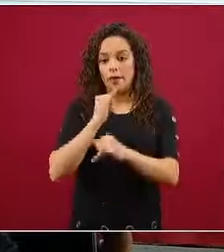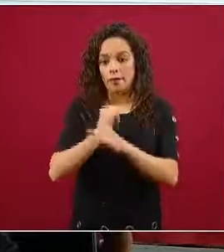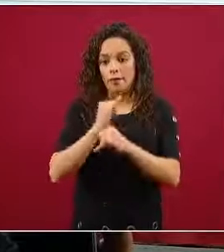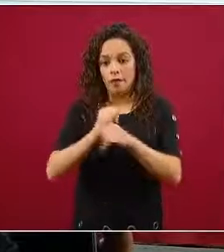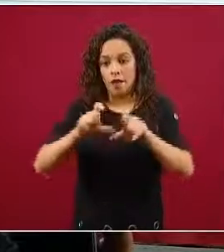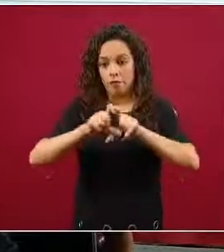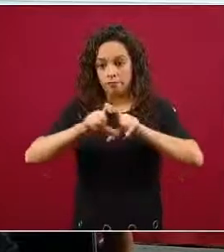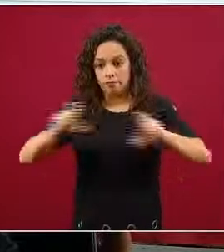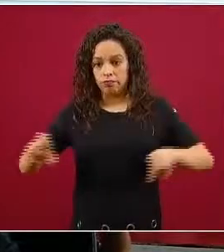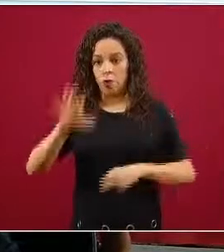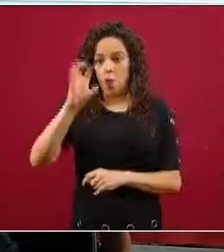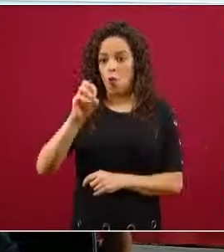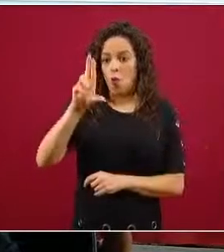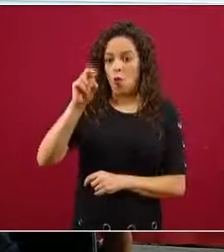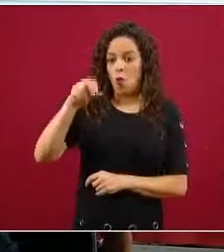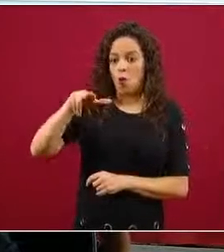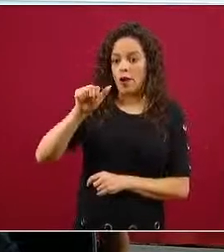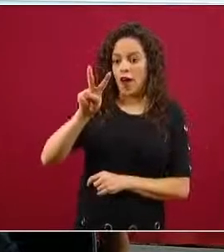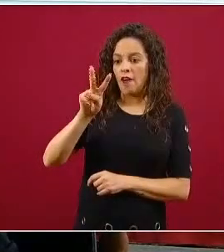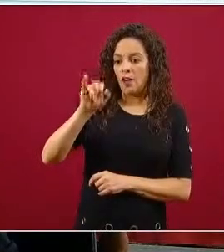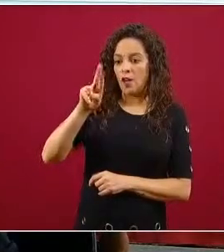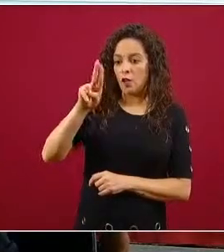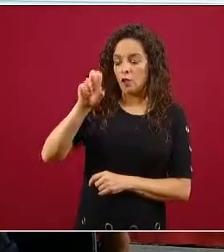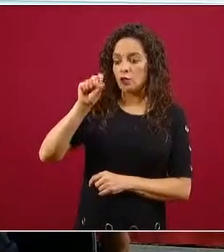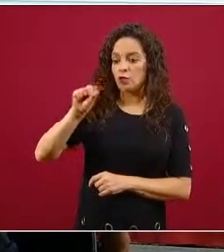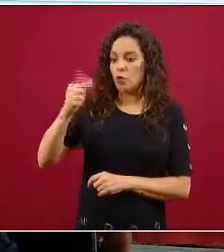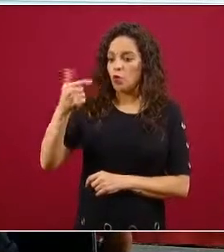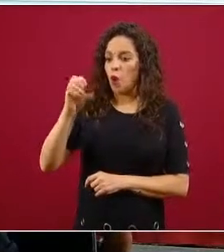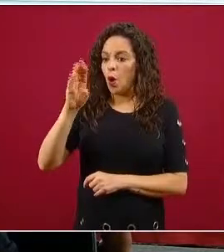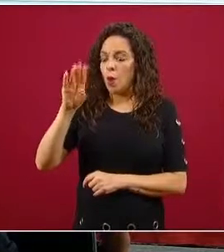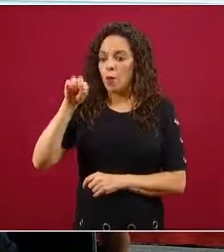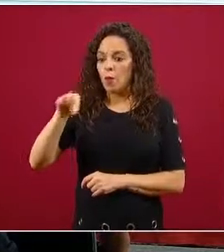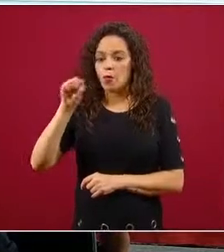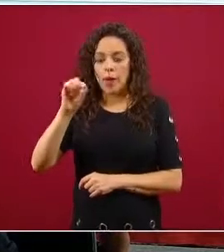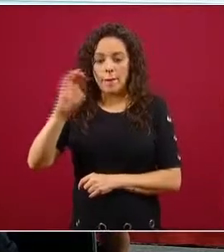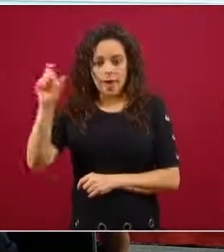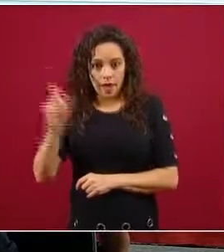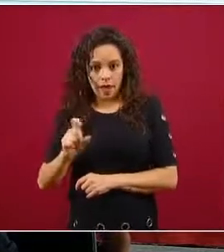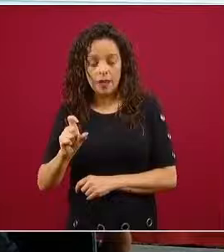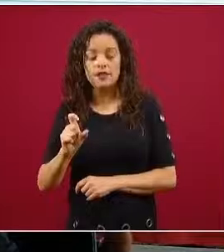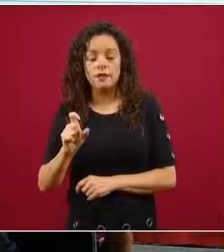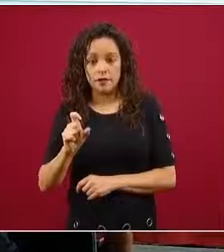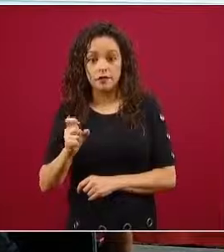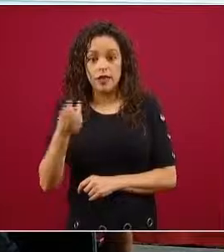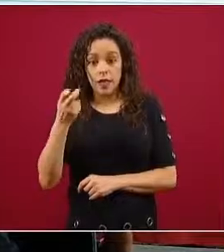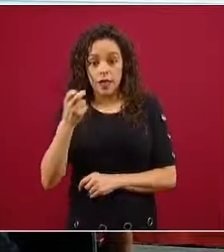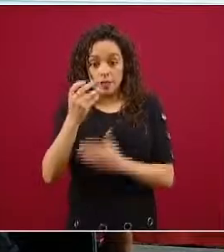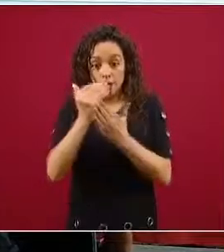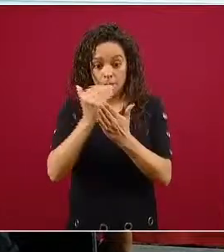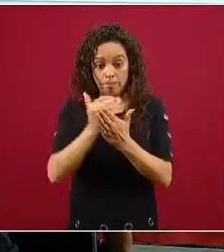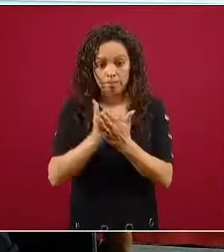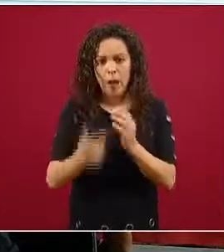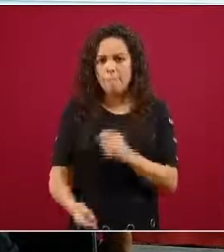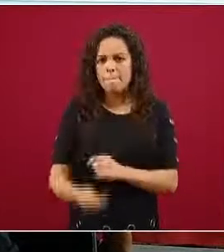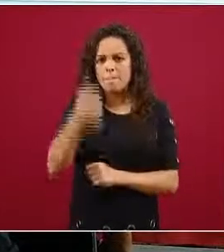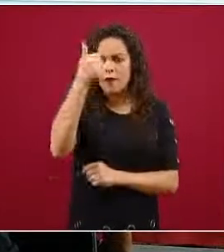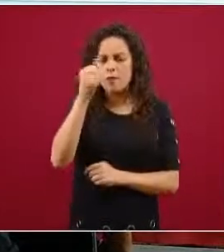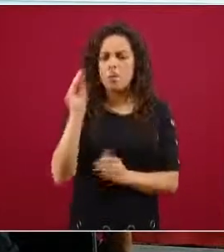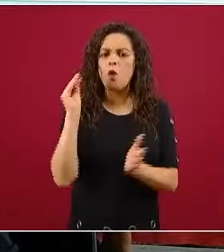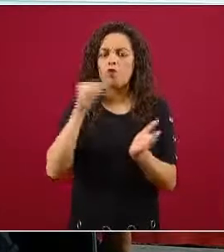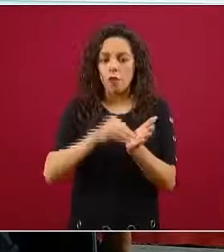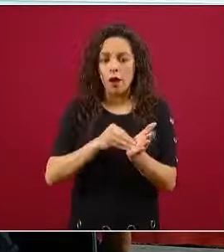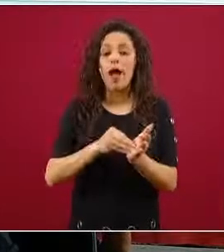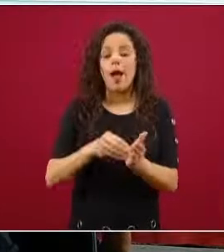coronavirus.gov.mx la actualización a este lineamiento que publicamos por primera vez en abril, y el día de hoy